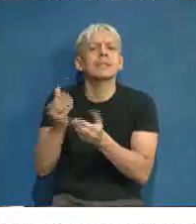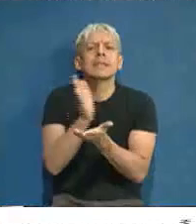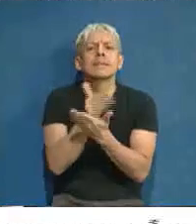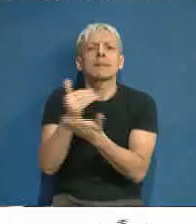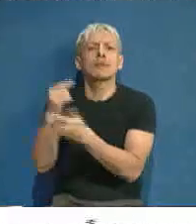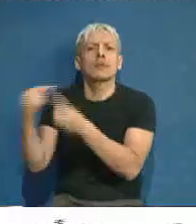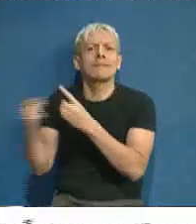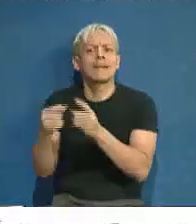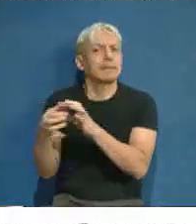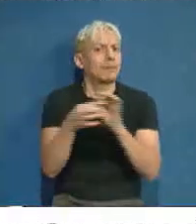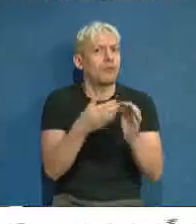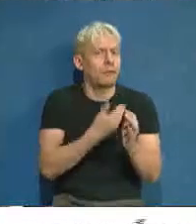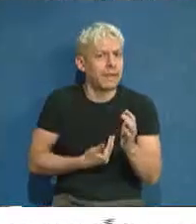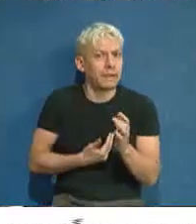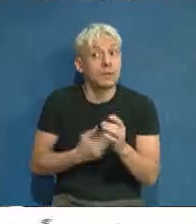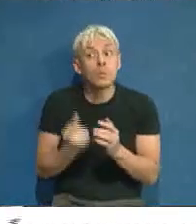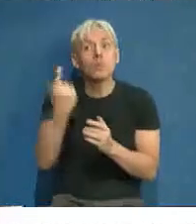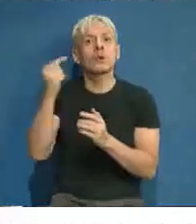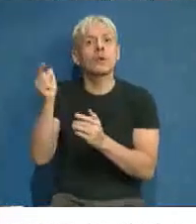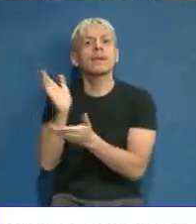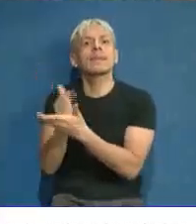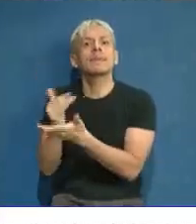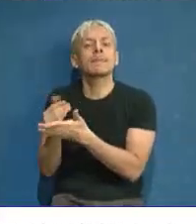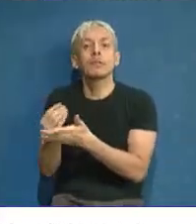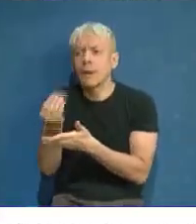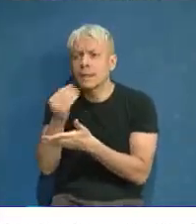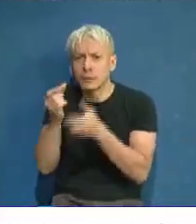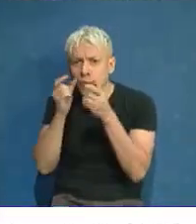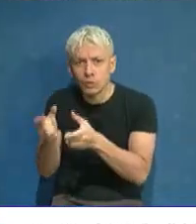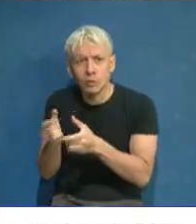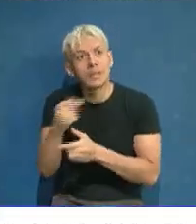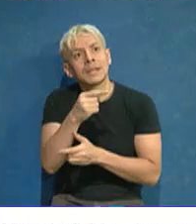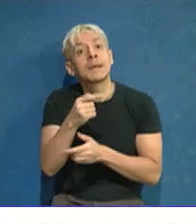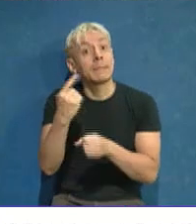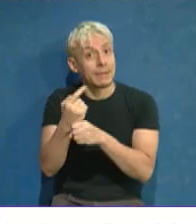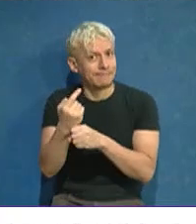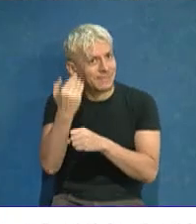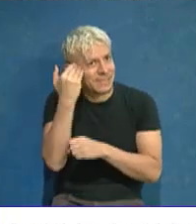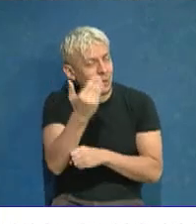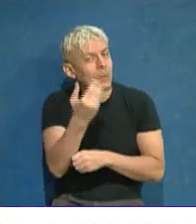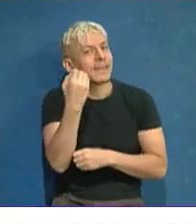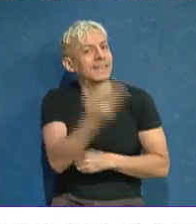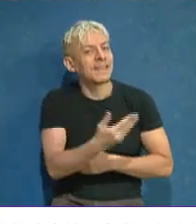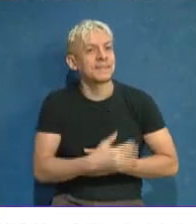gobierno y dentro de ellos está el departamento de higiene de los alimentos primero los saludamos cómo le va